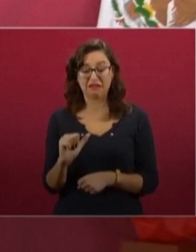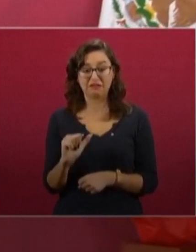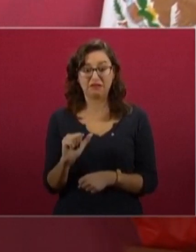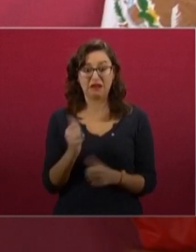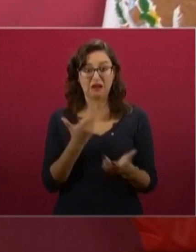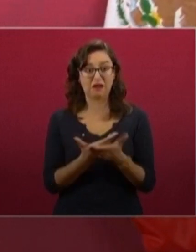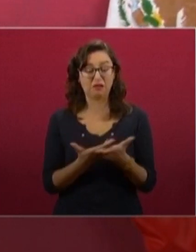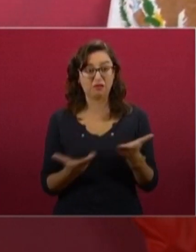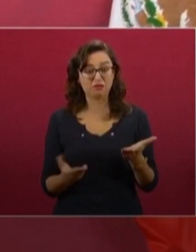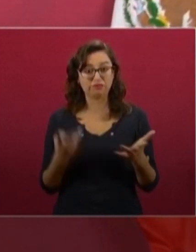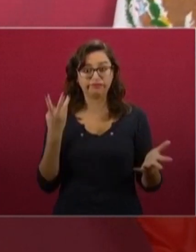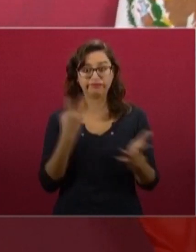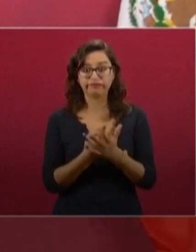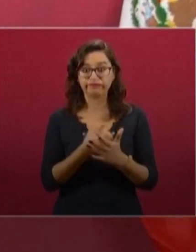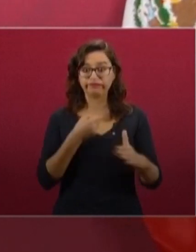sea detenido,